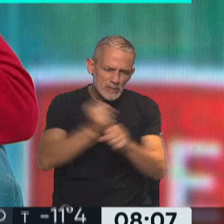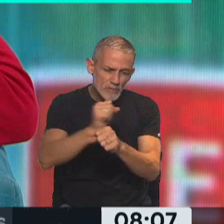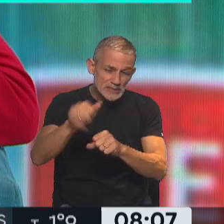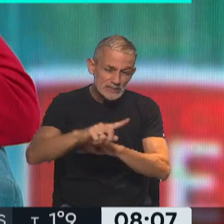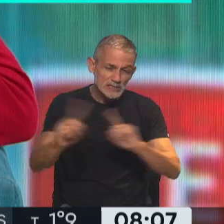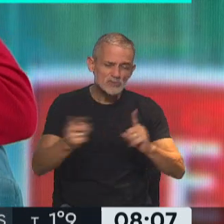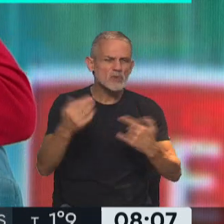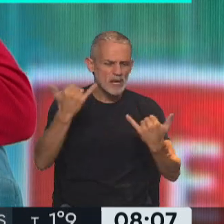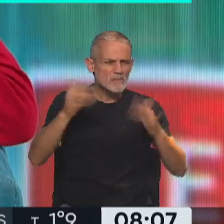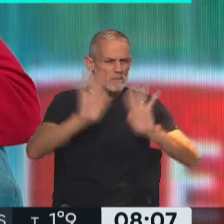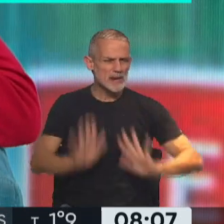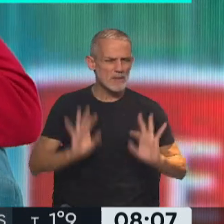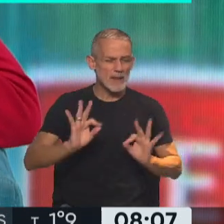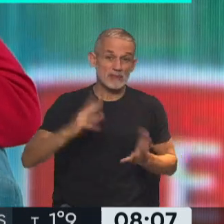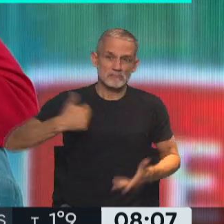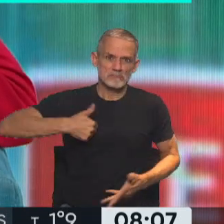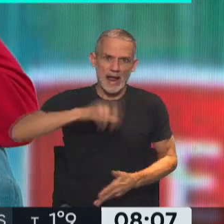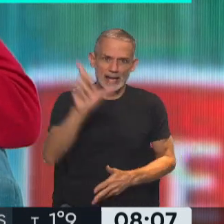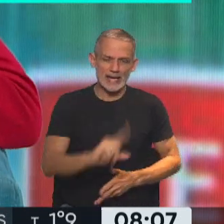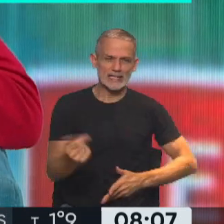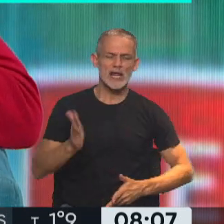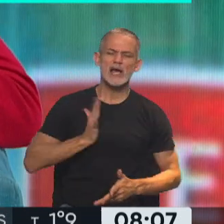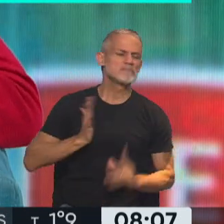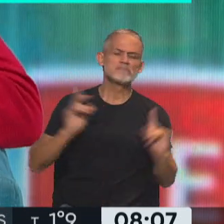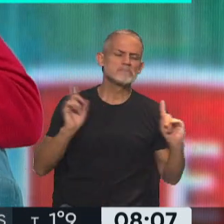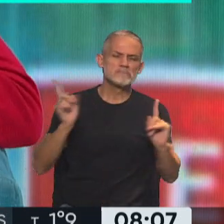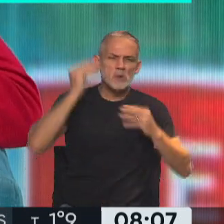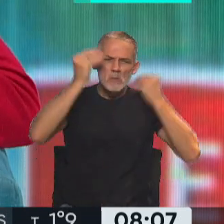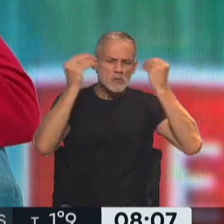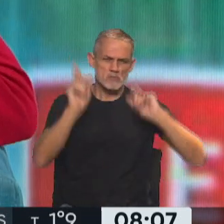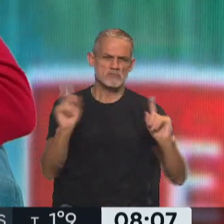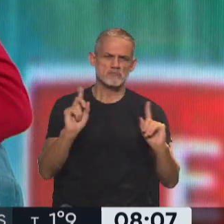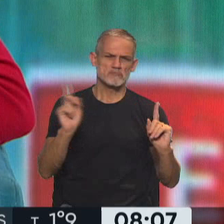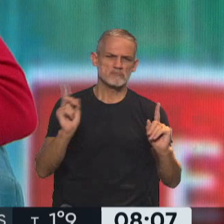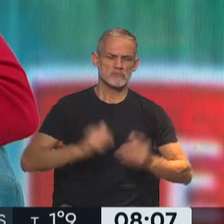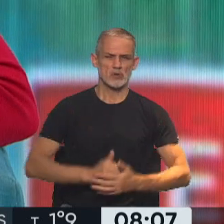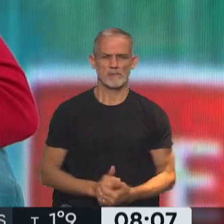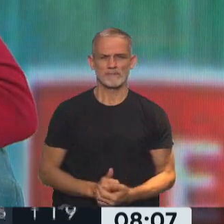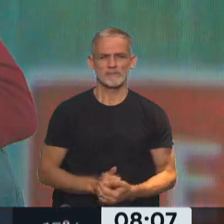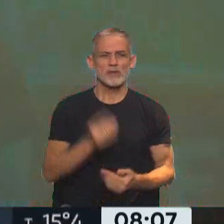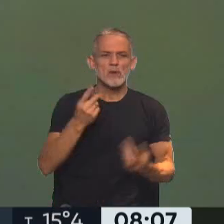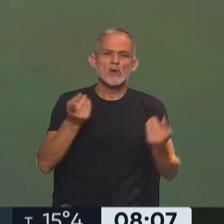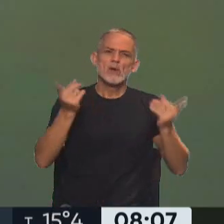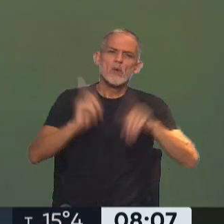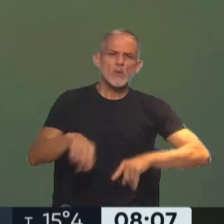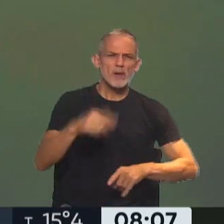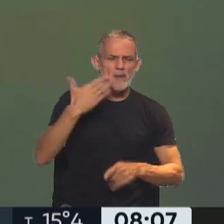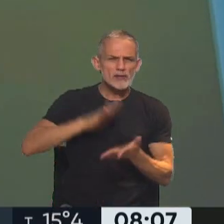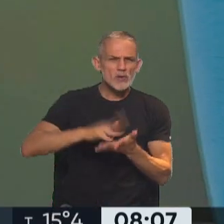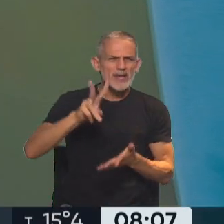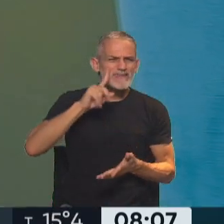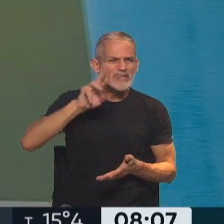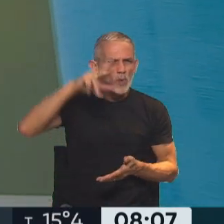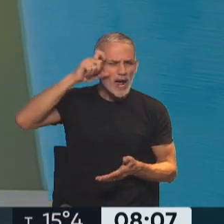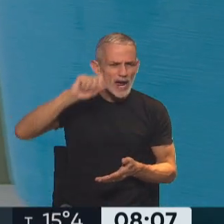digo, creo que en nuestro país no hay razón para asustarnos ni preocuparnos, ¿sí? Leda, ¿por qué volvemos a hablar de la viruela en el mundo? ¿Y